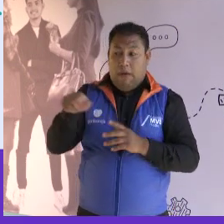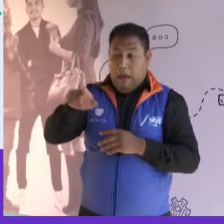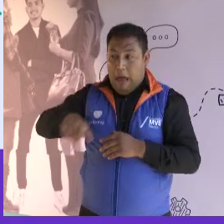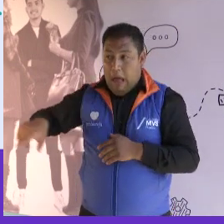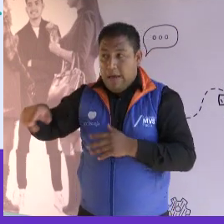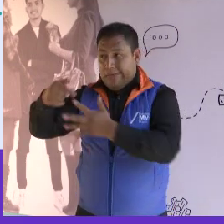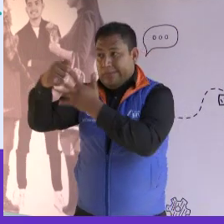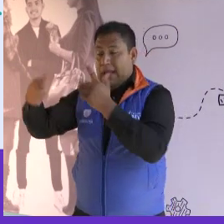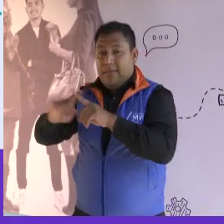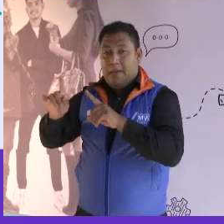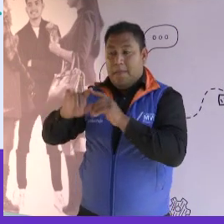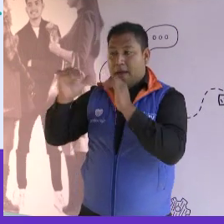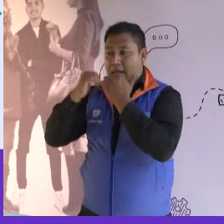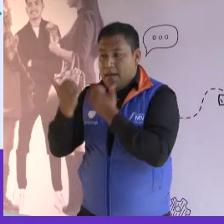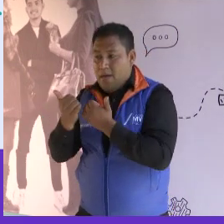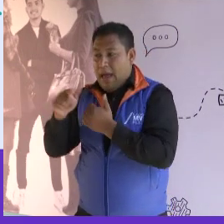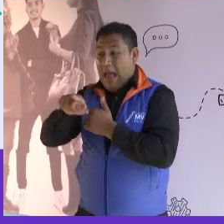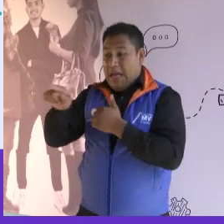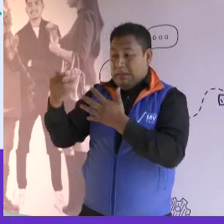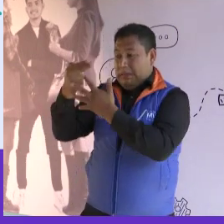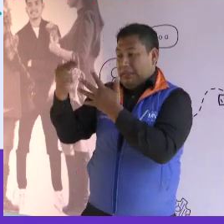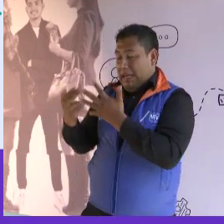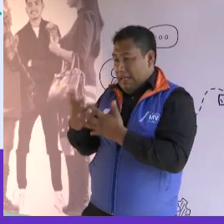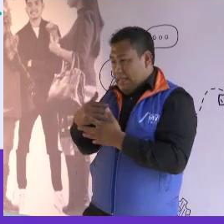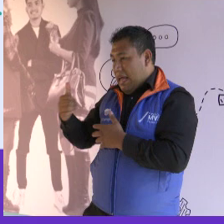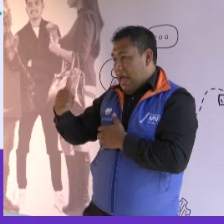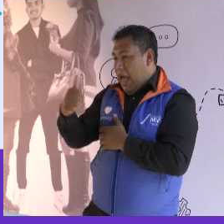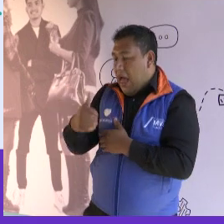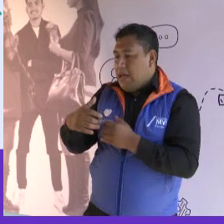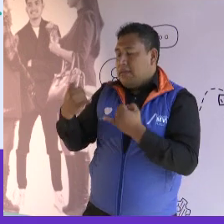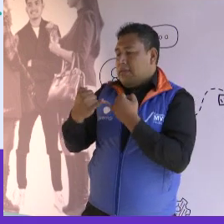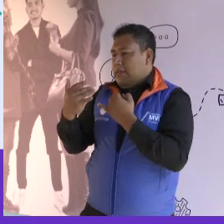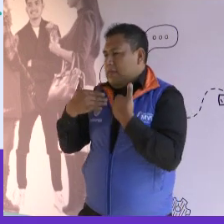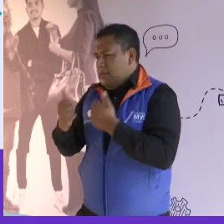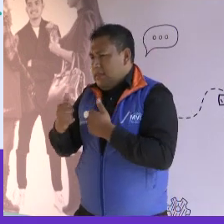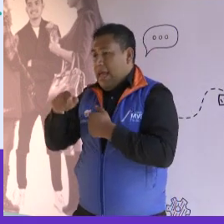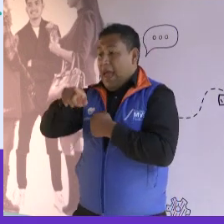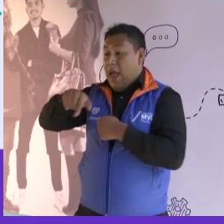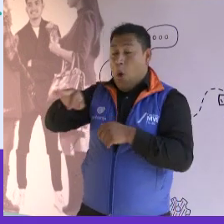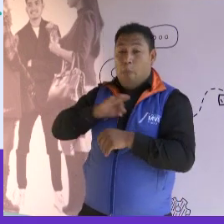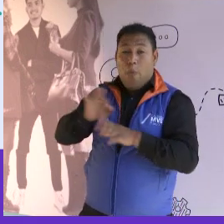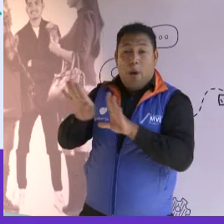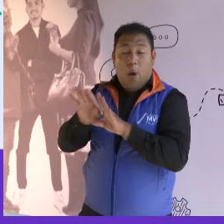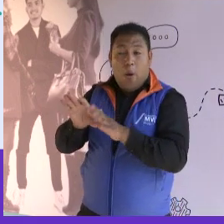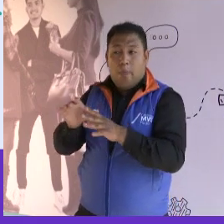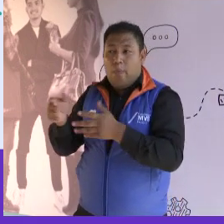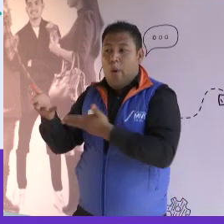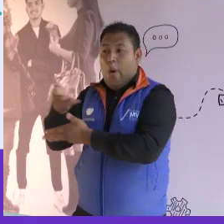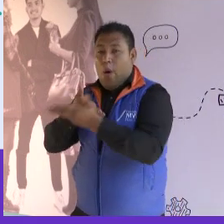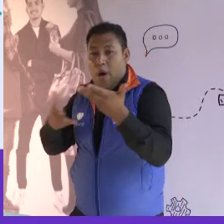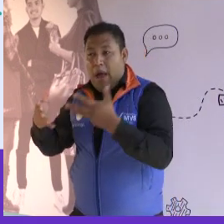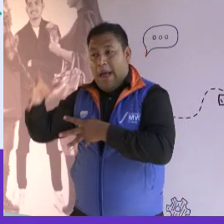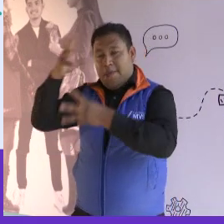aprender entre ellas? Y todo ese proceso es un proceso constante de estar levantando información, ¿no? De preguntar, de